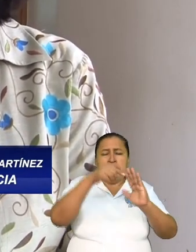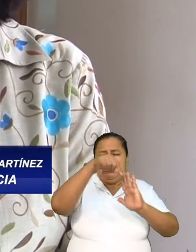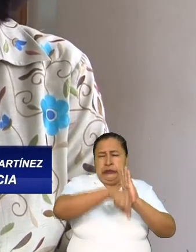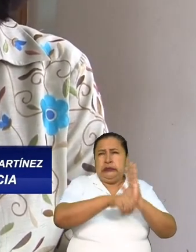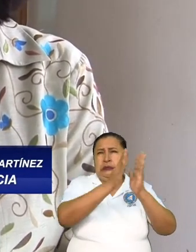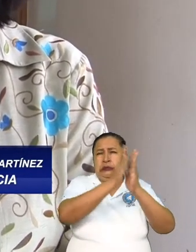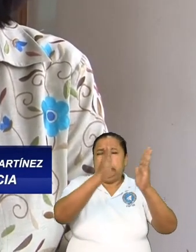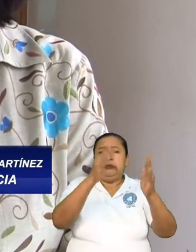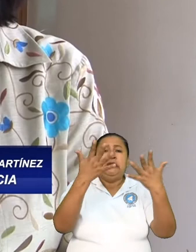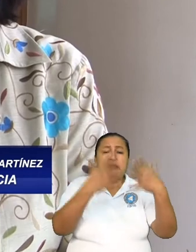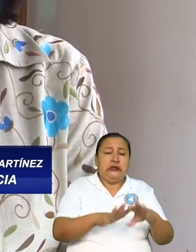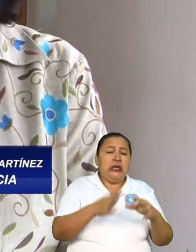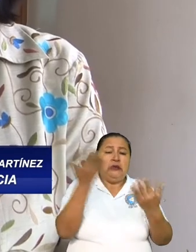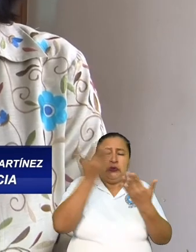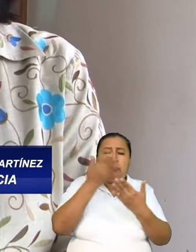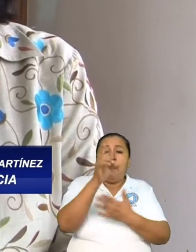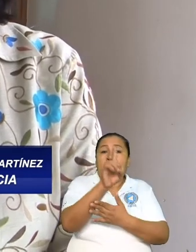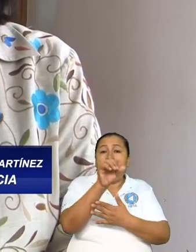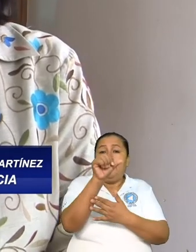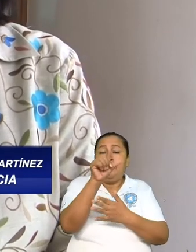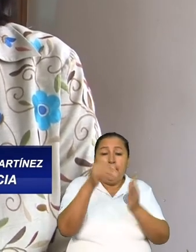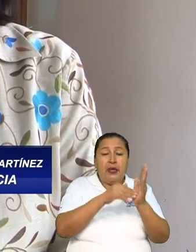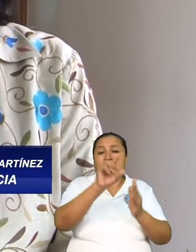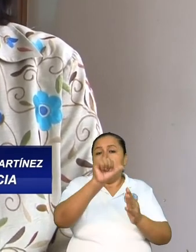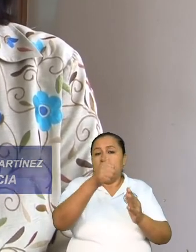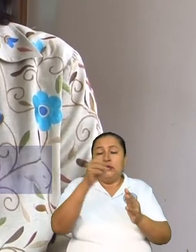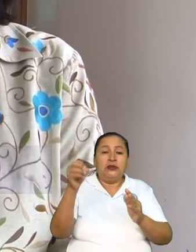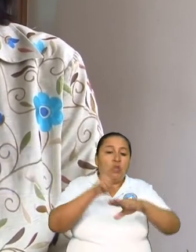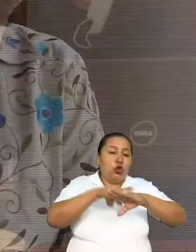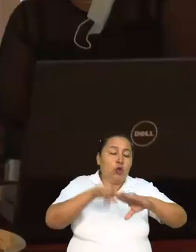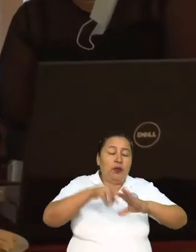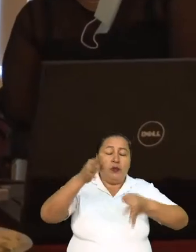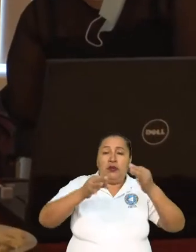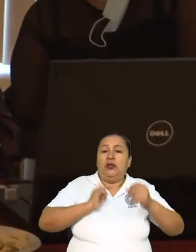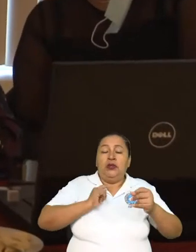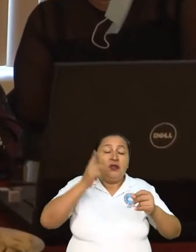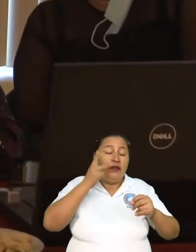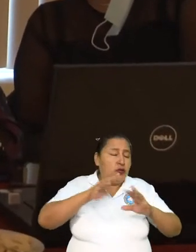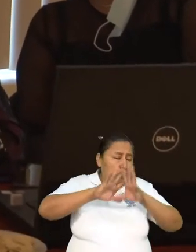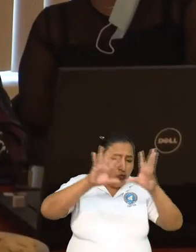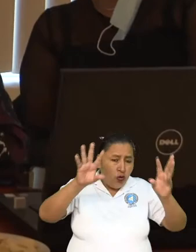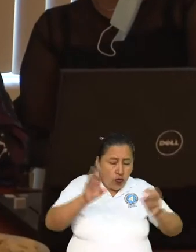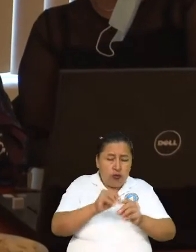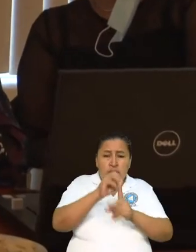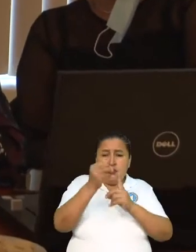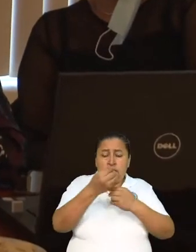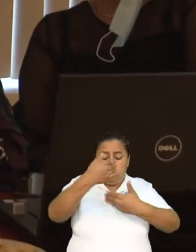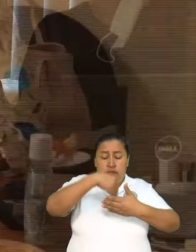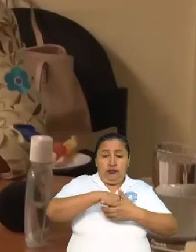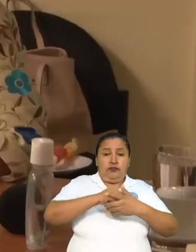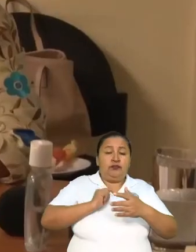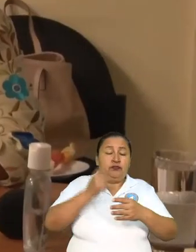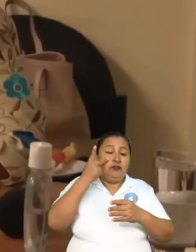de 1.600 normas jurídicas. Y porque tiene que ver con todo lo que es la organización del Estado, entonces tiene que ver con la